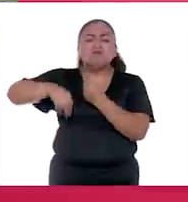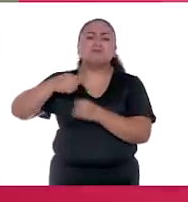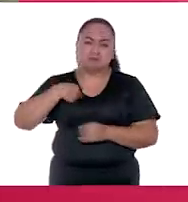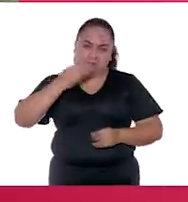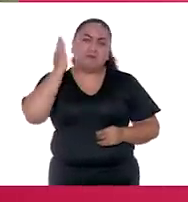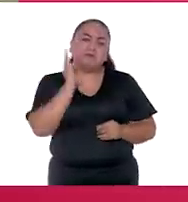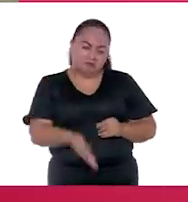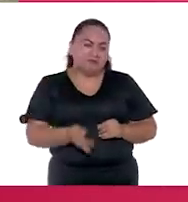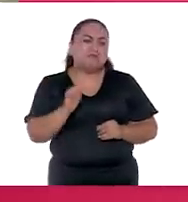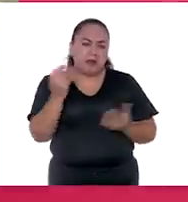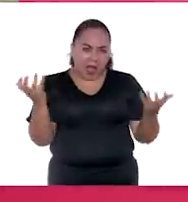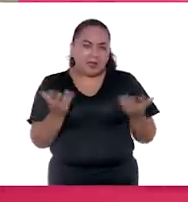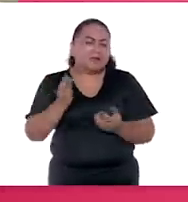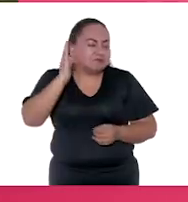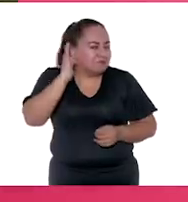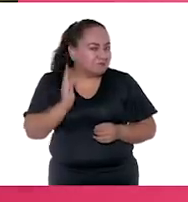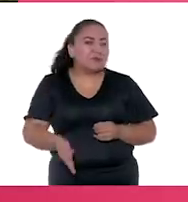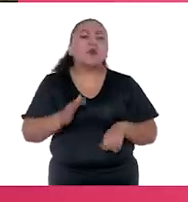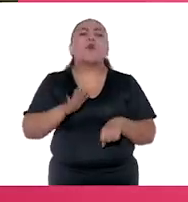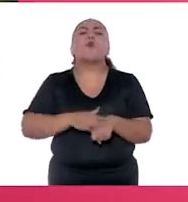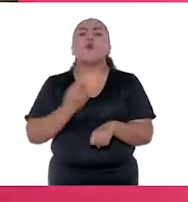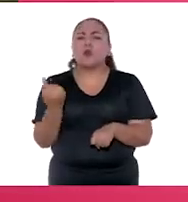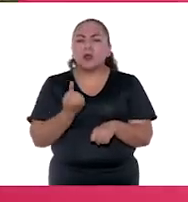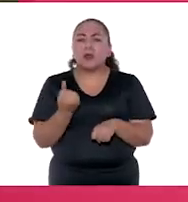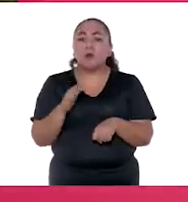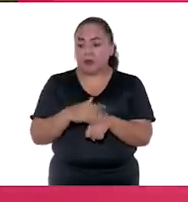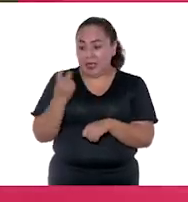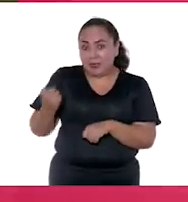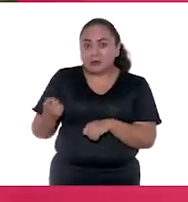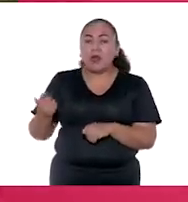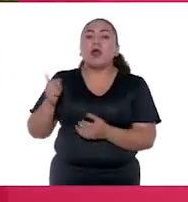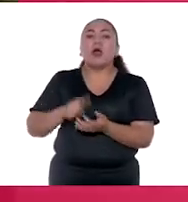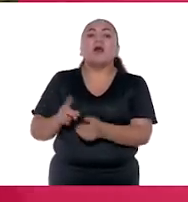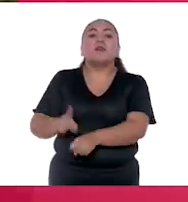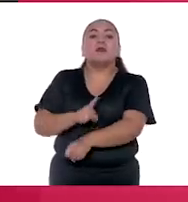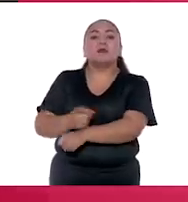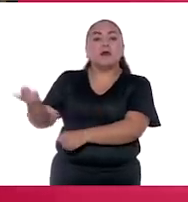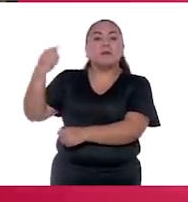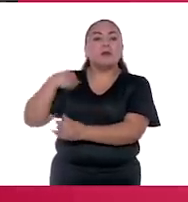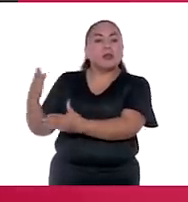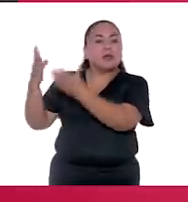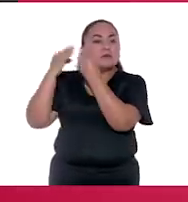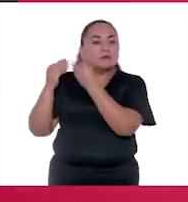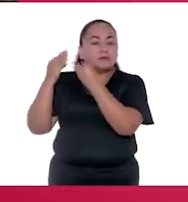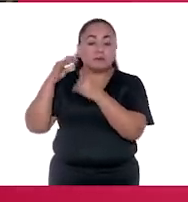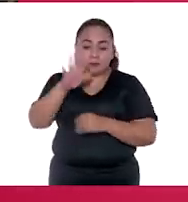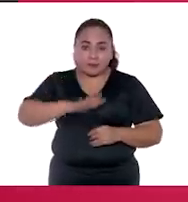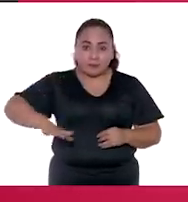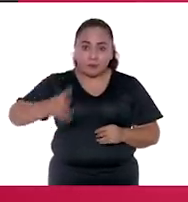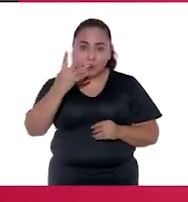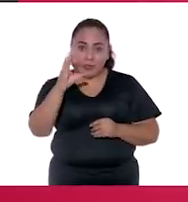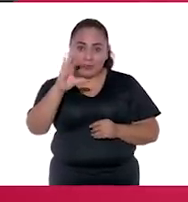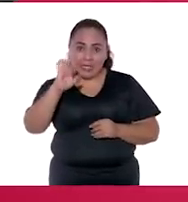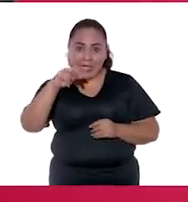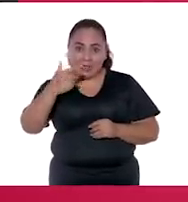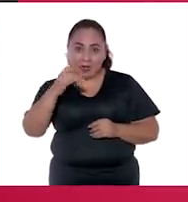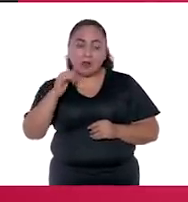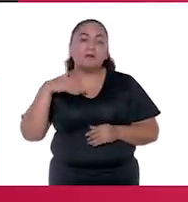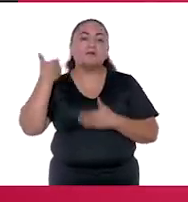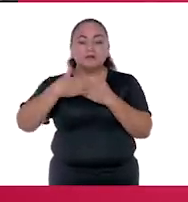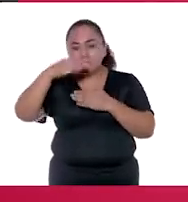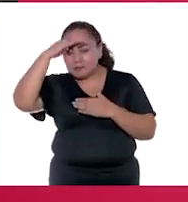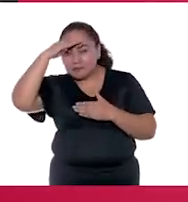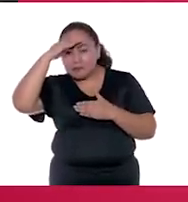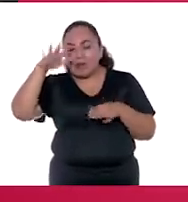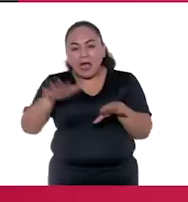haría, definitivamente lo haría. ¿Por qué? Porque te digo, esto es lo que a mí me ha enseñado. Cuatro Ciénegas está en vías de replantear su vida para que